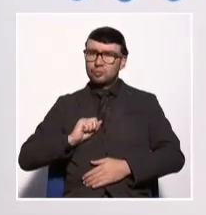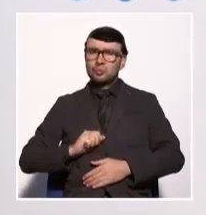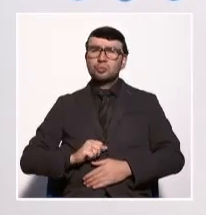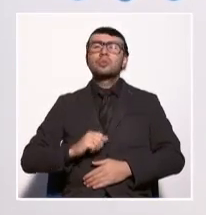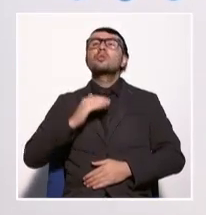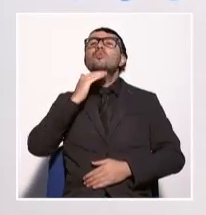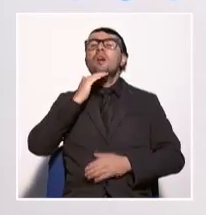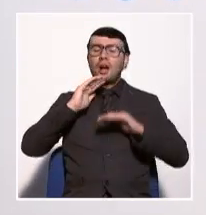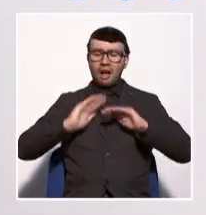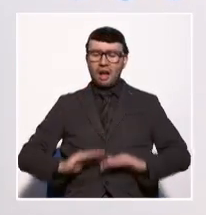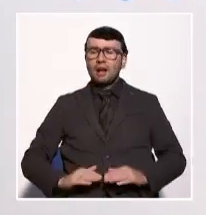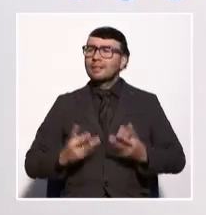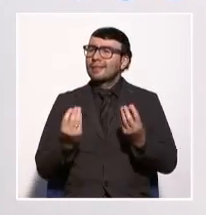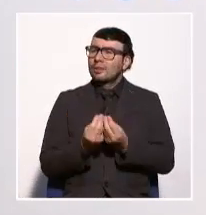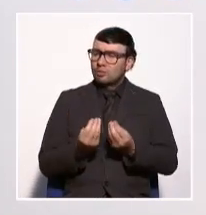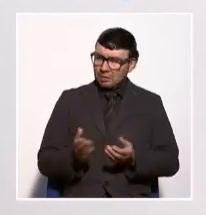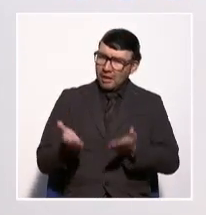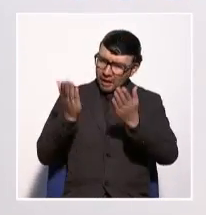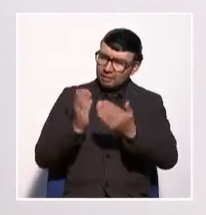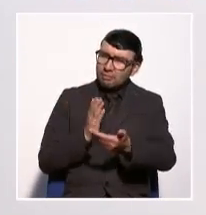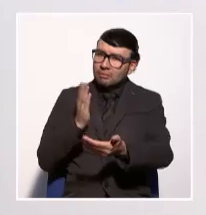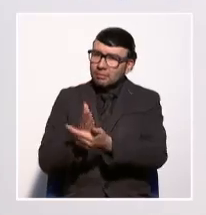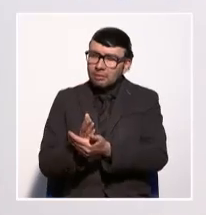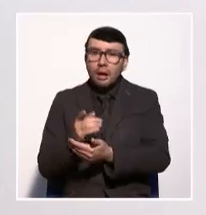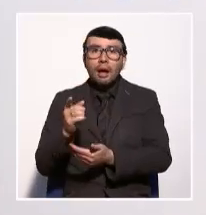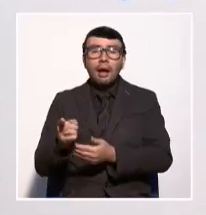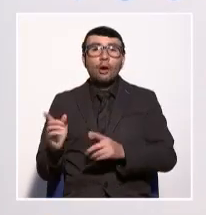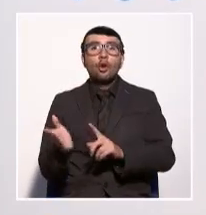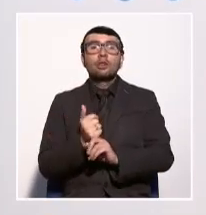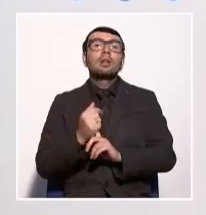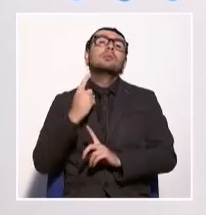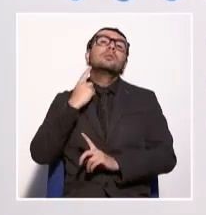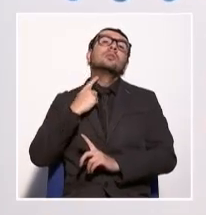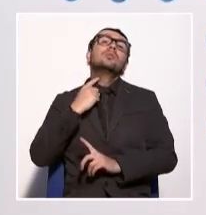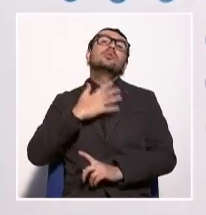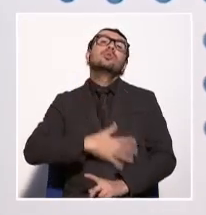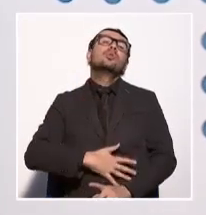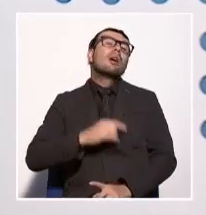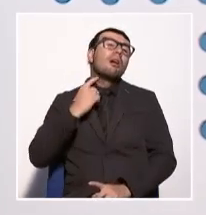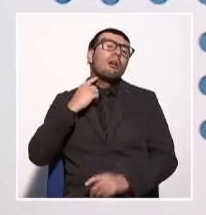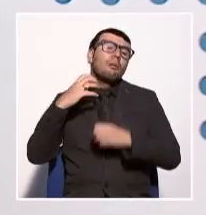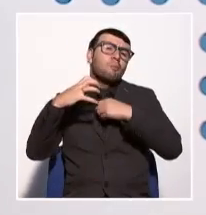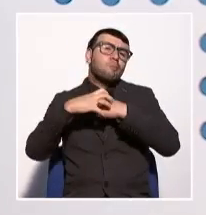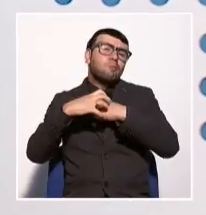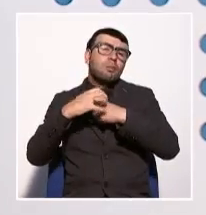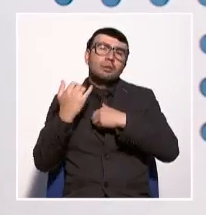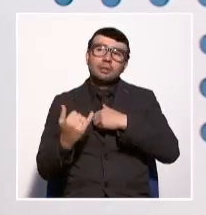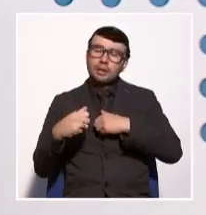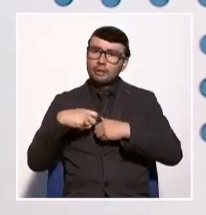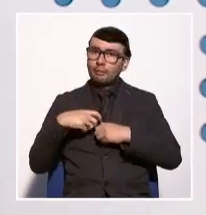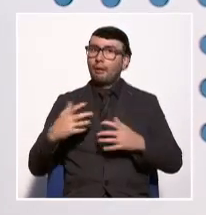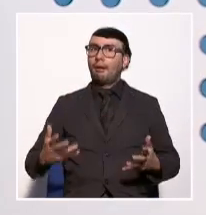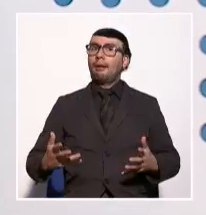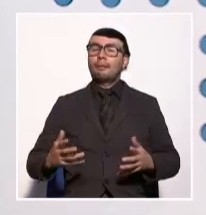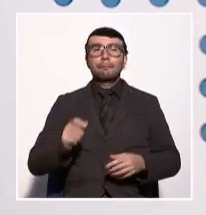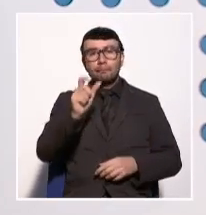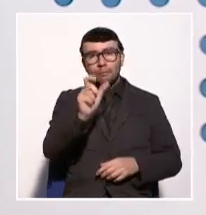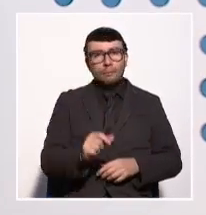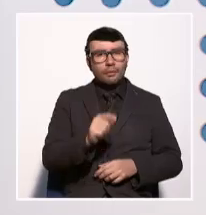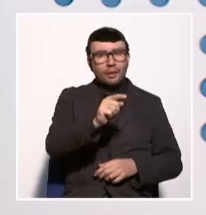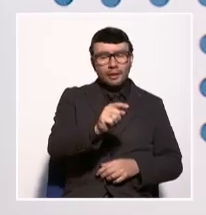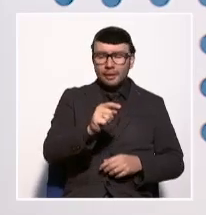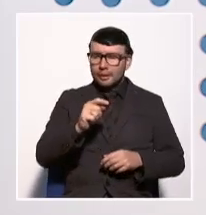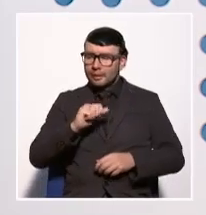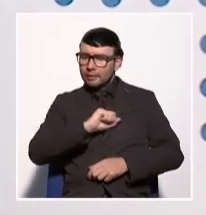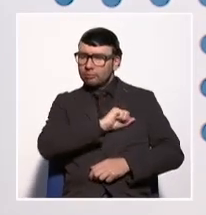chequeo médico y le encontramos un tumor en la tiroides en ese caso el radiólogo con los